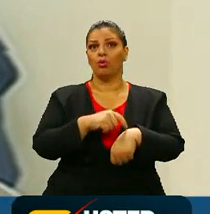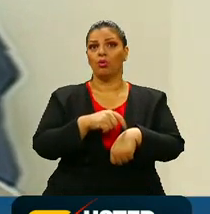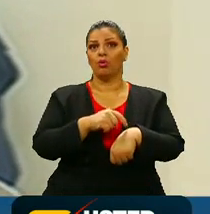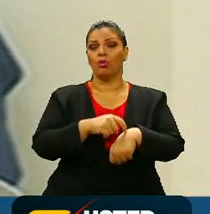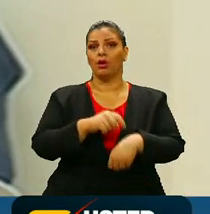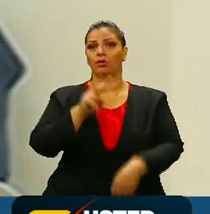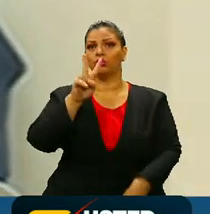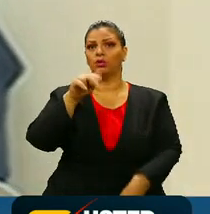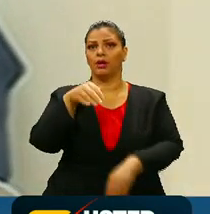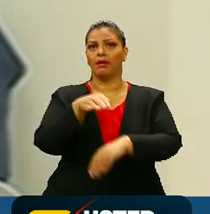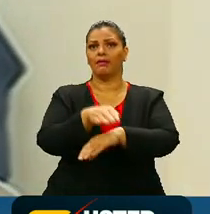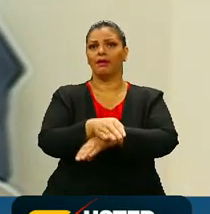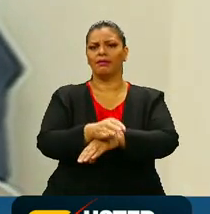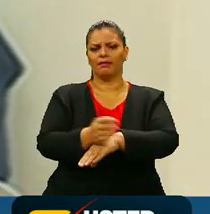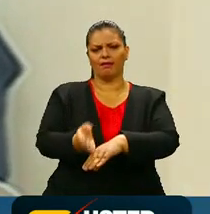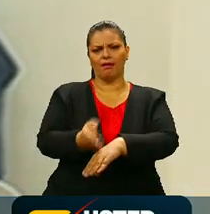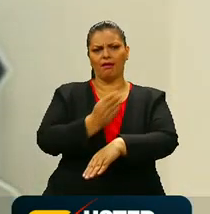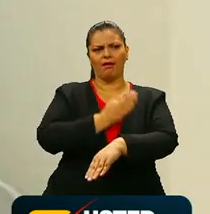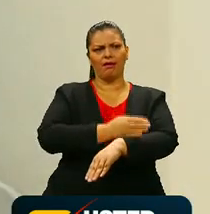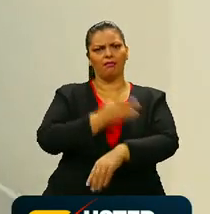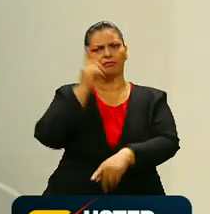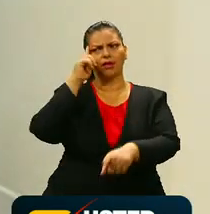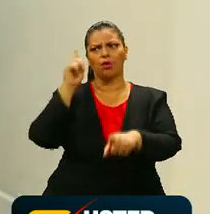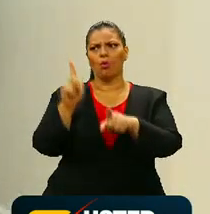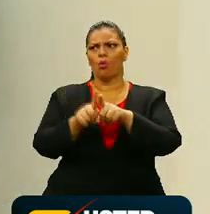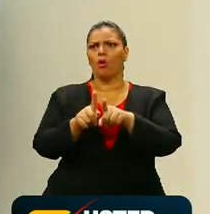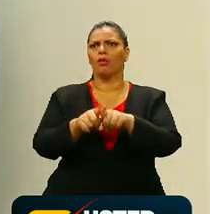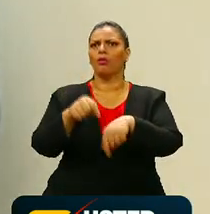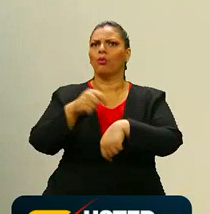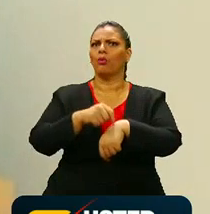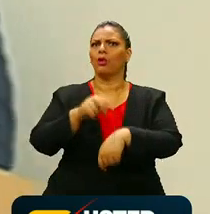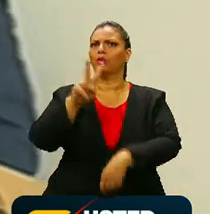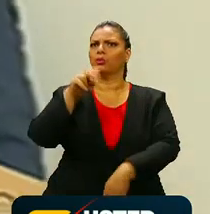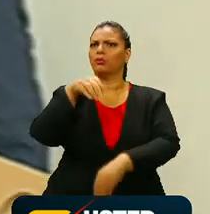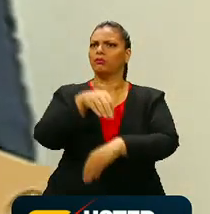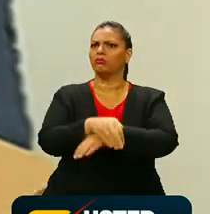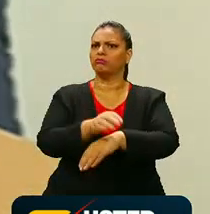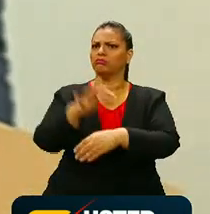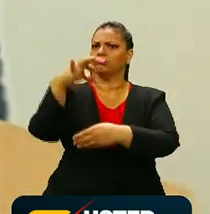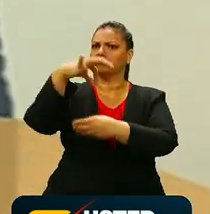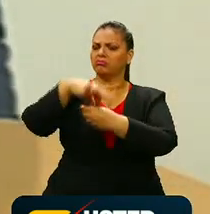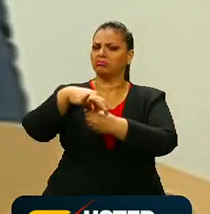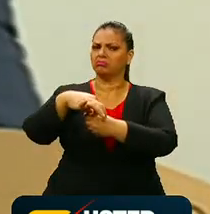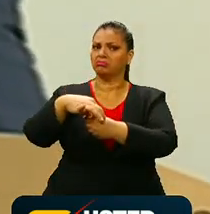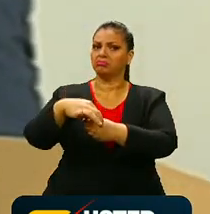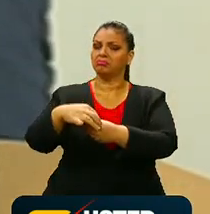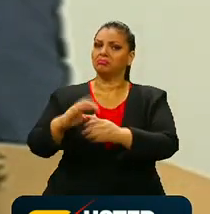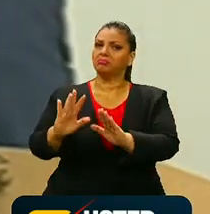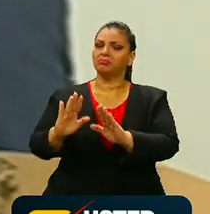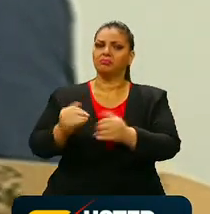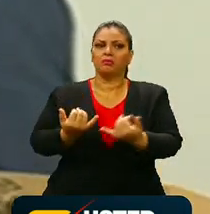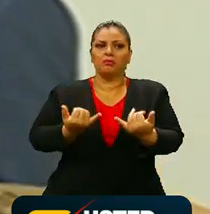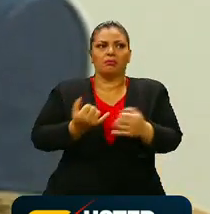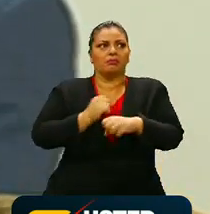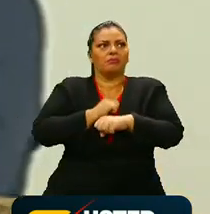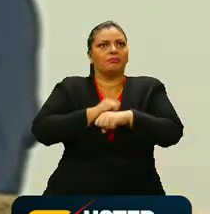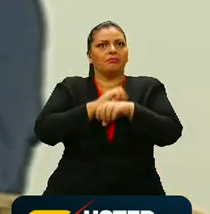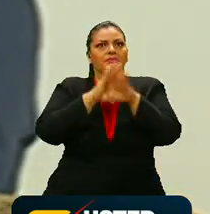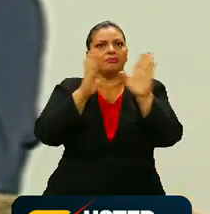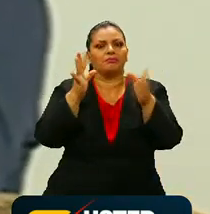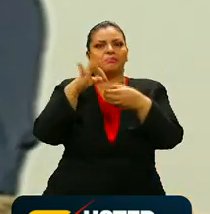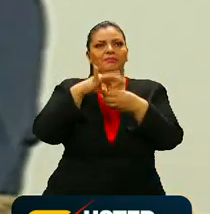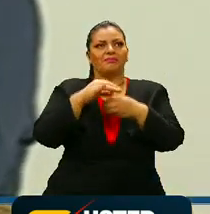horas. Está ya en el biombo, indicando la papeleta ahí el candidato a la